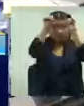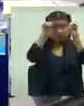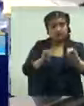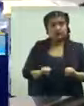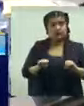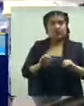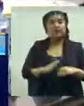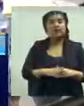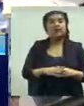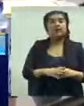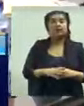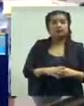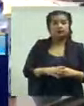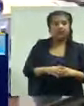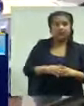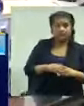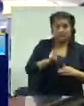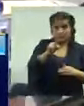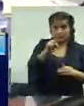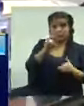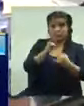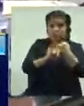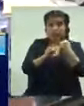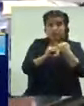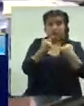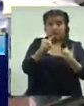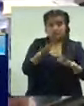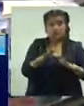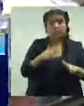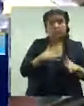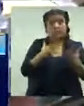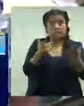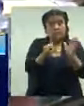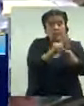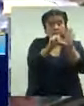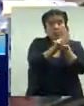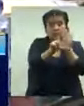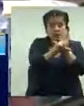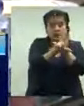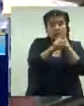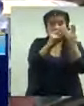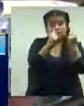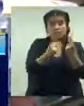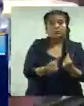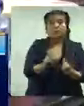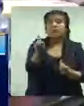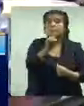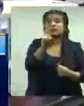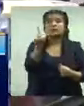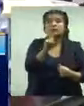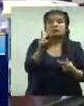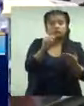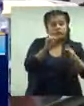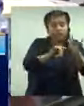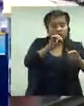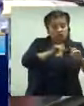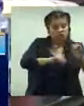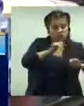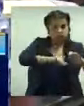registrados, o sea, lo último que estudié de la ley de presupuesto, si no se registró